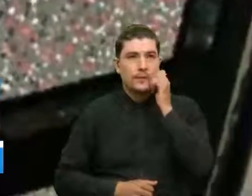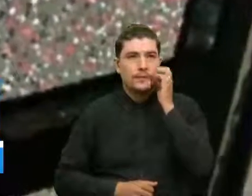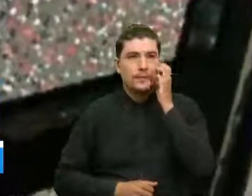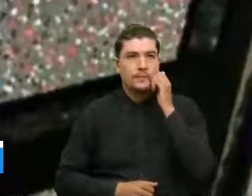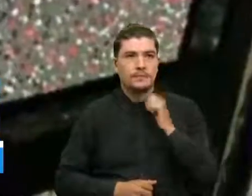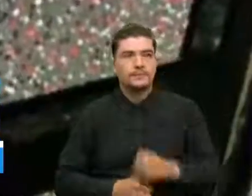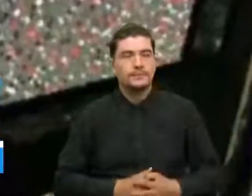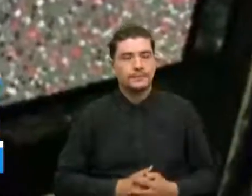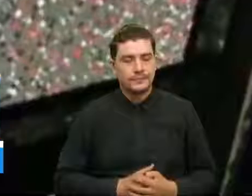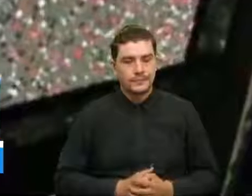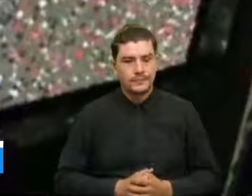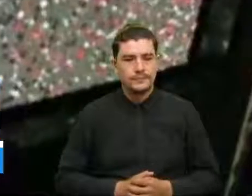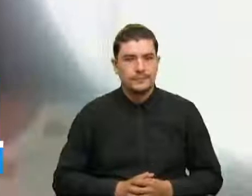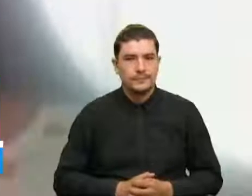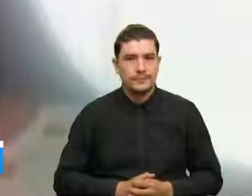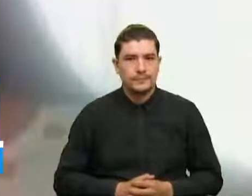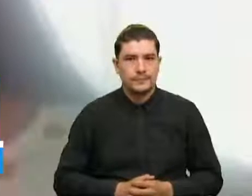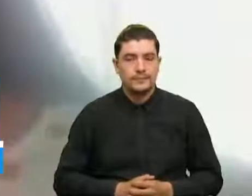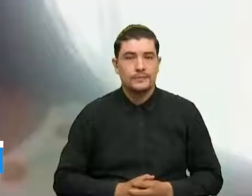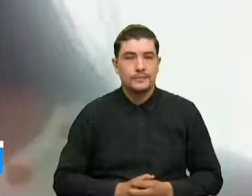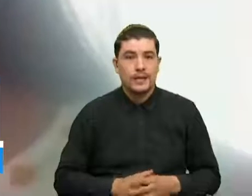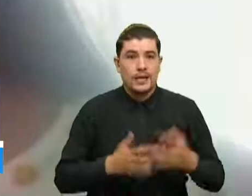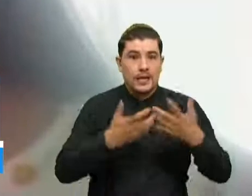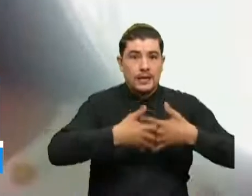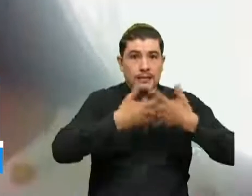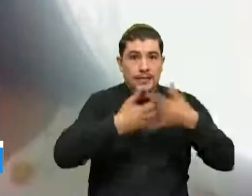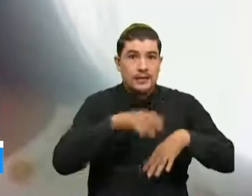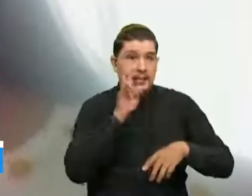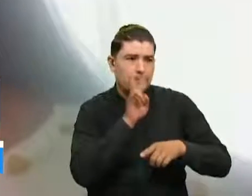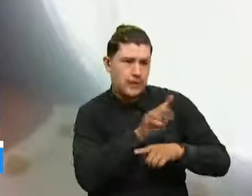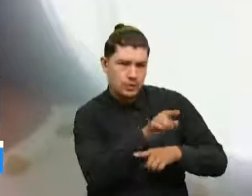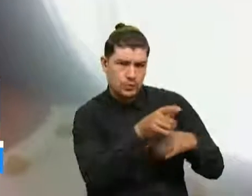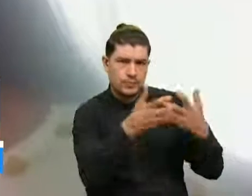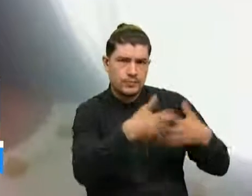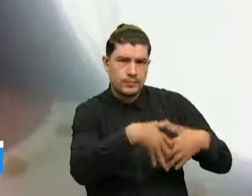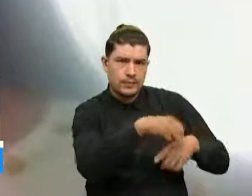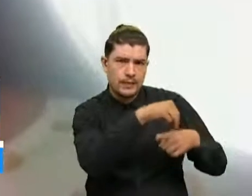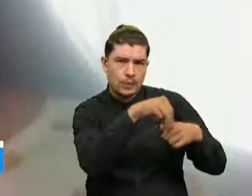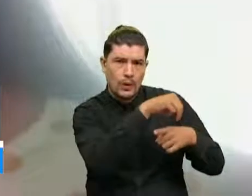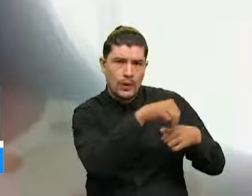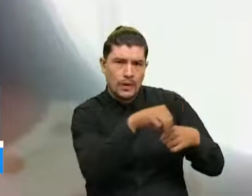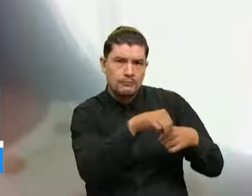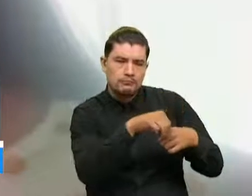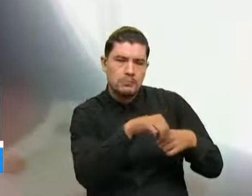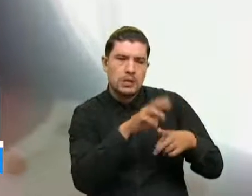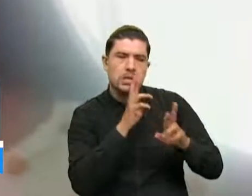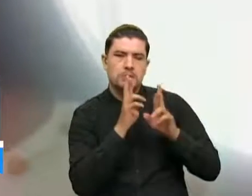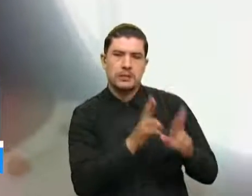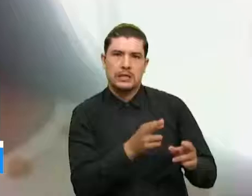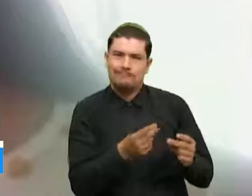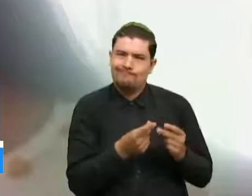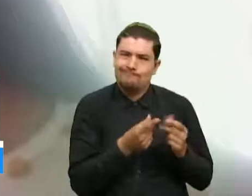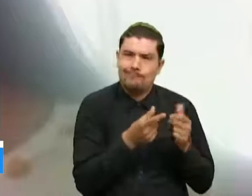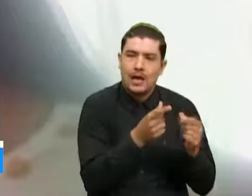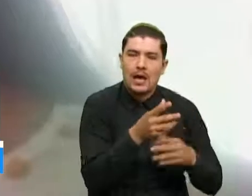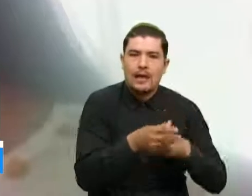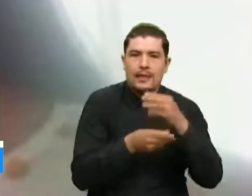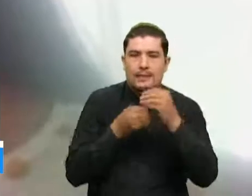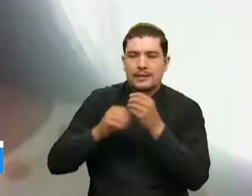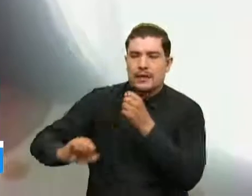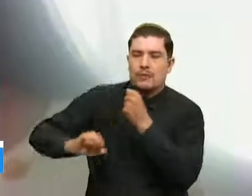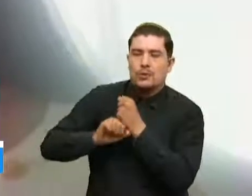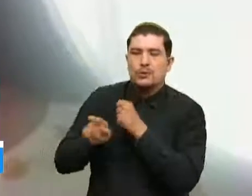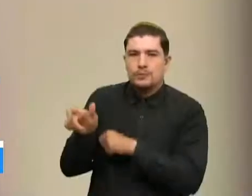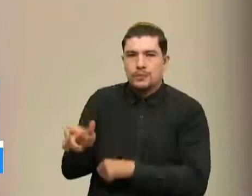de la empresa de vigilancia del sistema y de nuestras autoridades en cabeza del alcalde de bucaramanga el ingeniero juan carlos